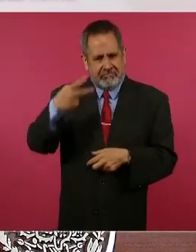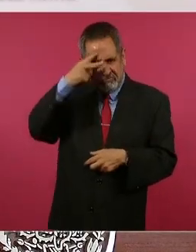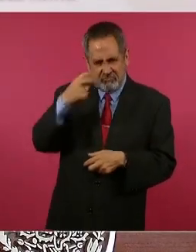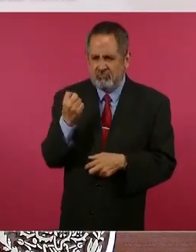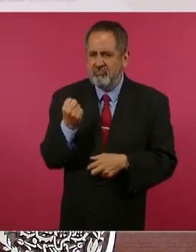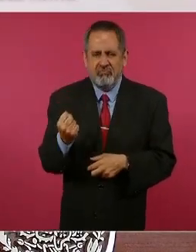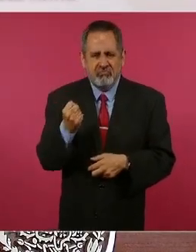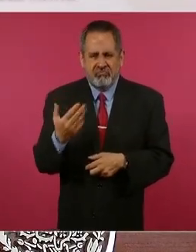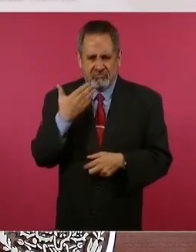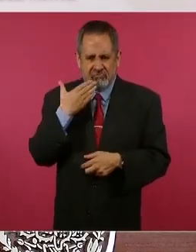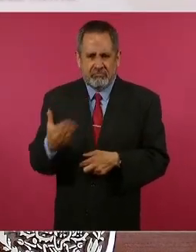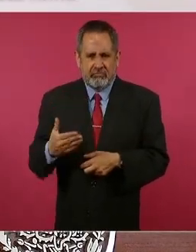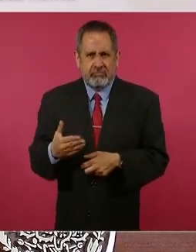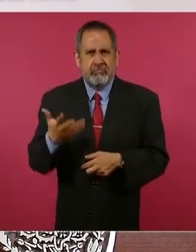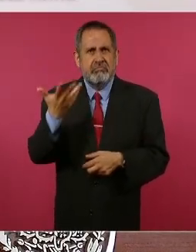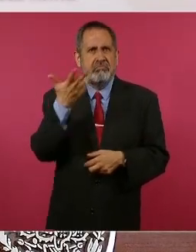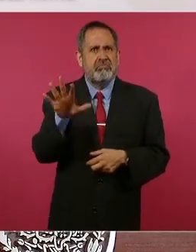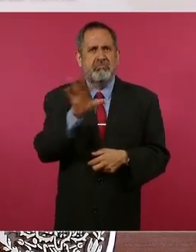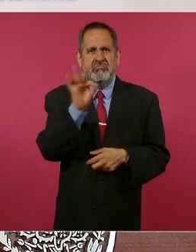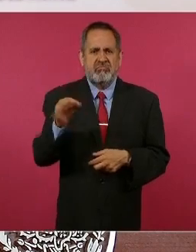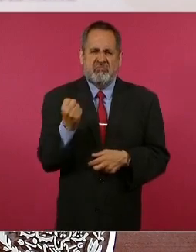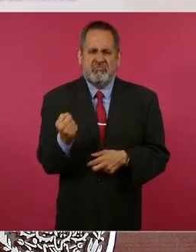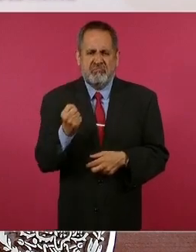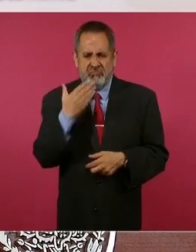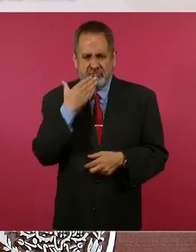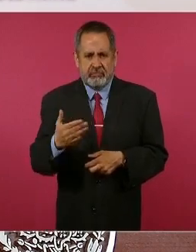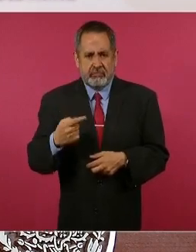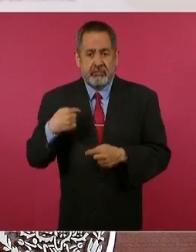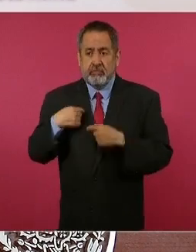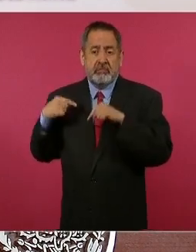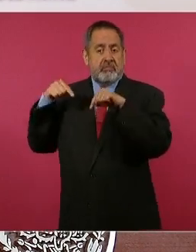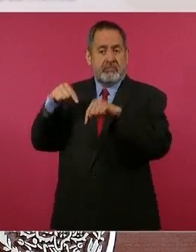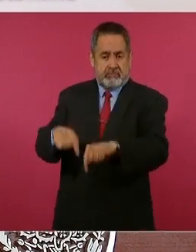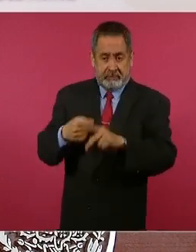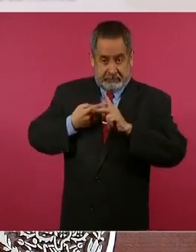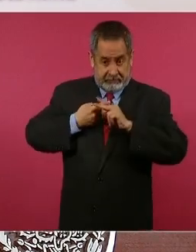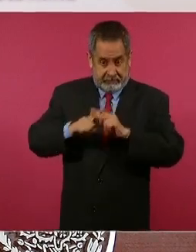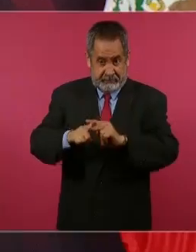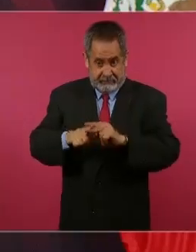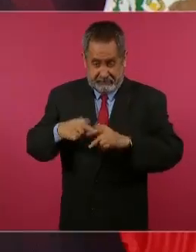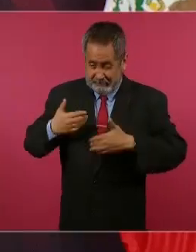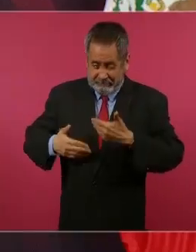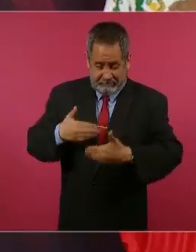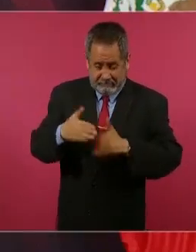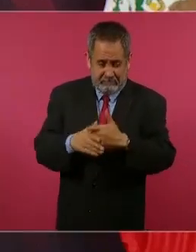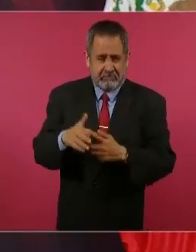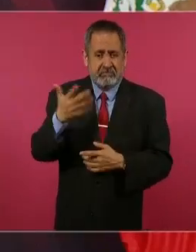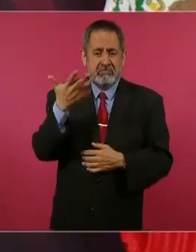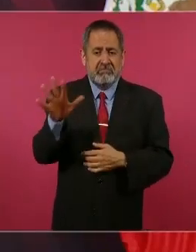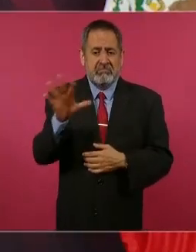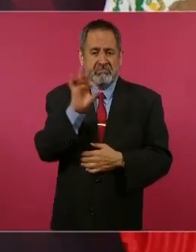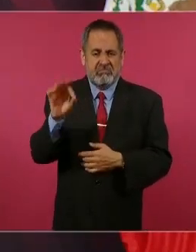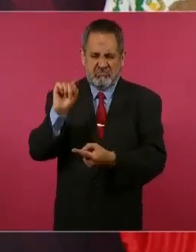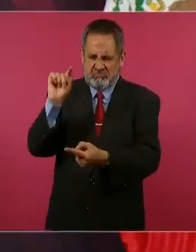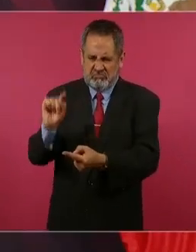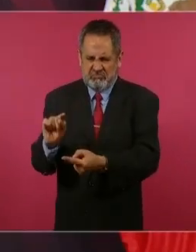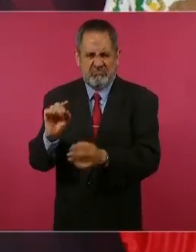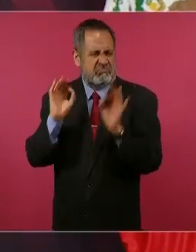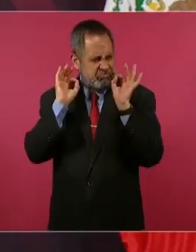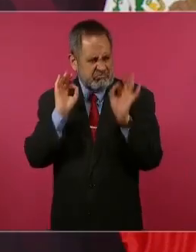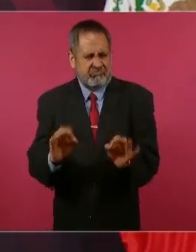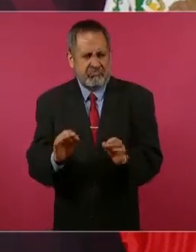del 10 por ciento desde que llegamos, es la moneda hoy